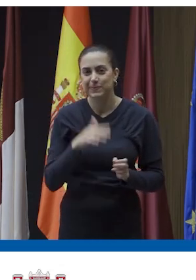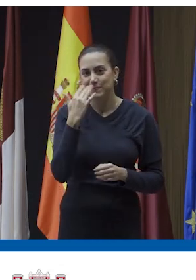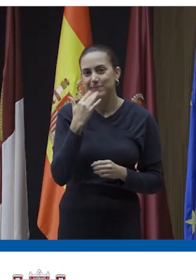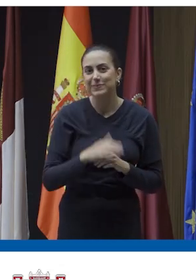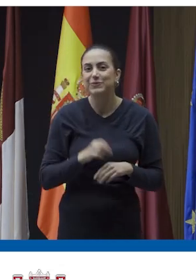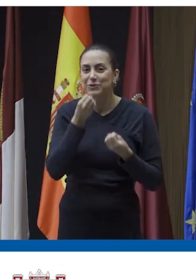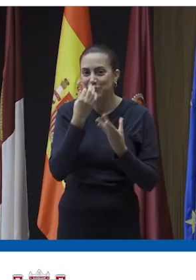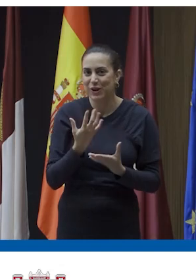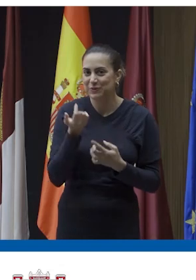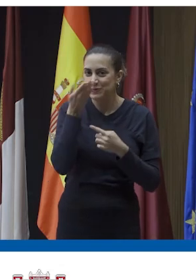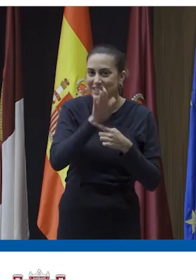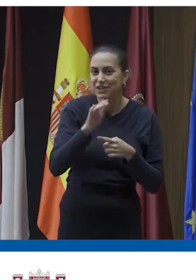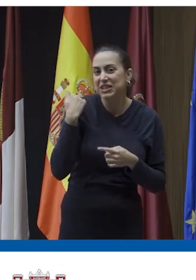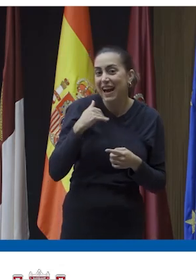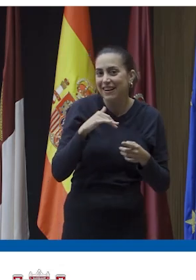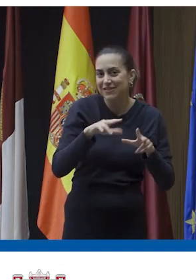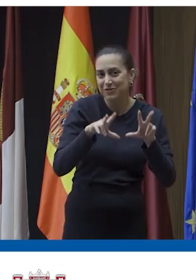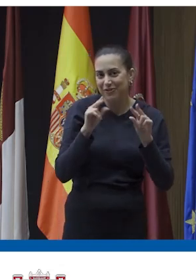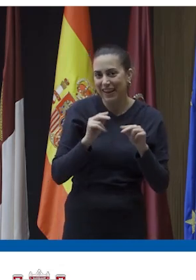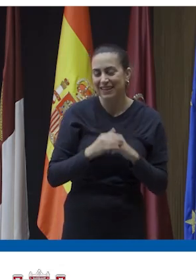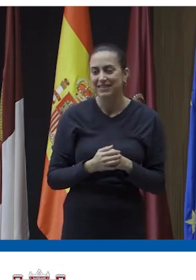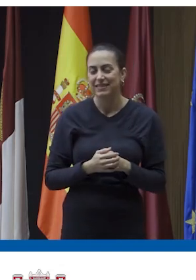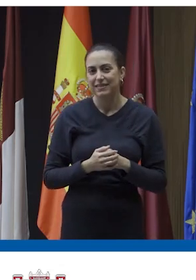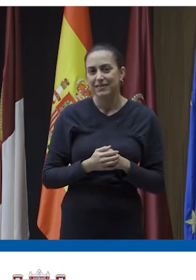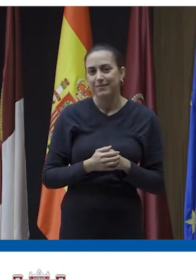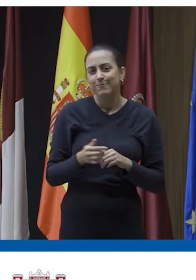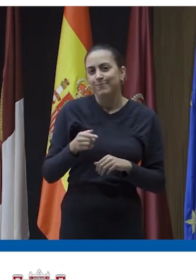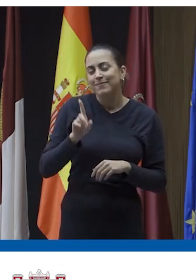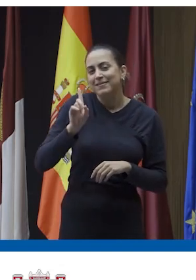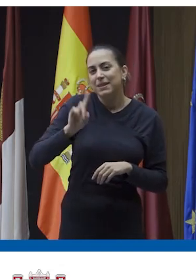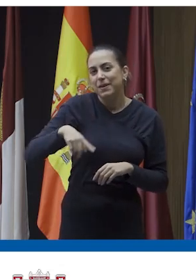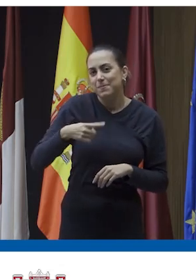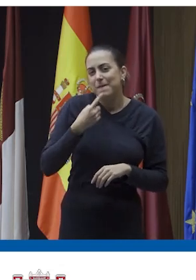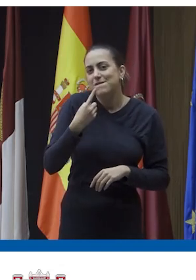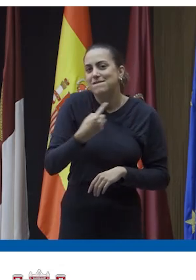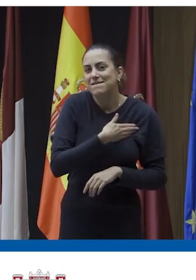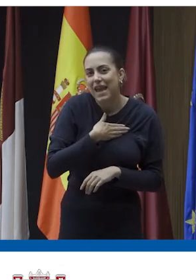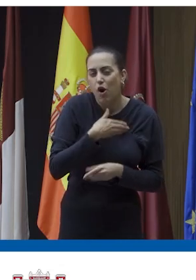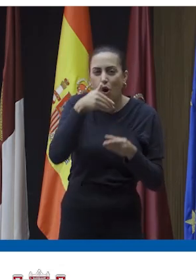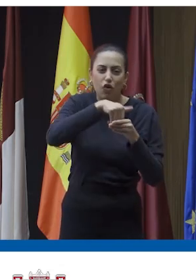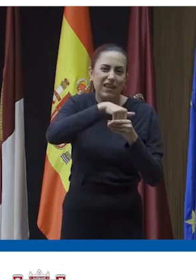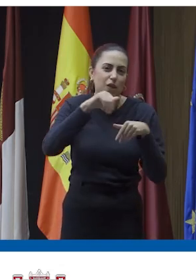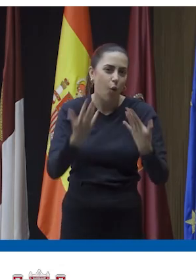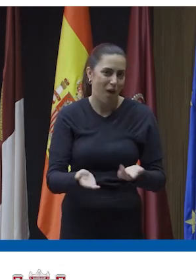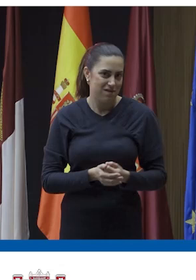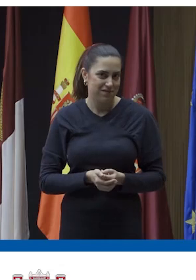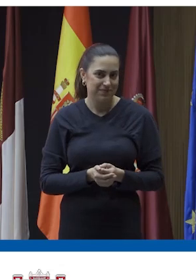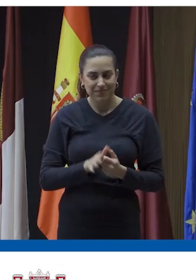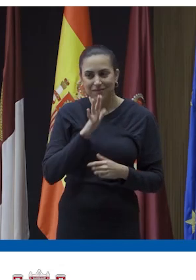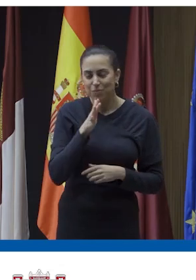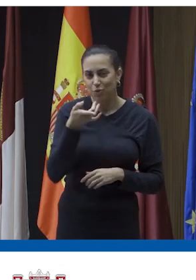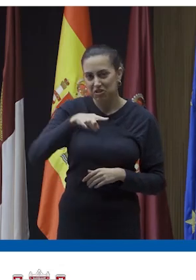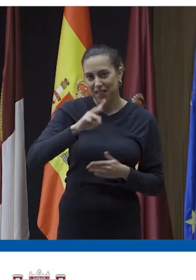Bueno, hecha la presentación, sí que les adelanto un poquito el contenido de la conferencia, aunque todos ustedes lo